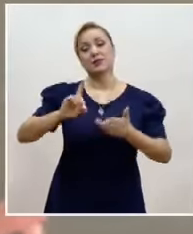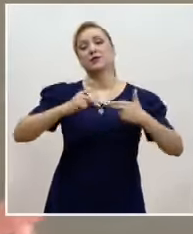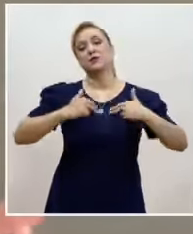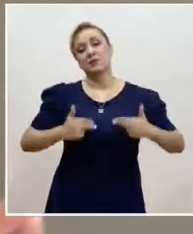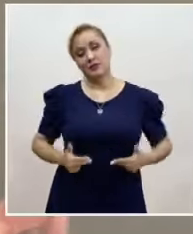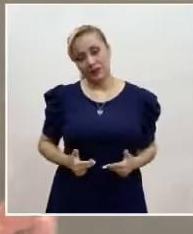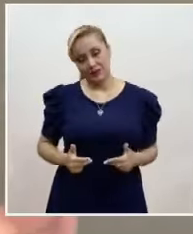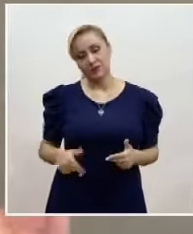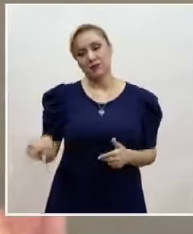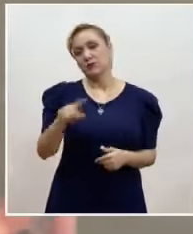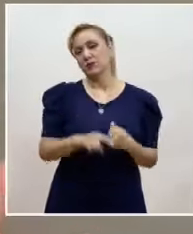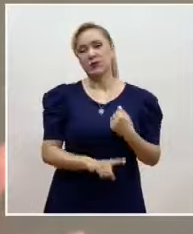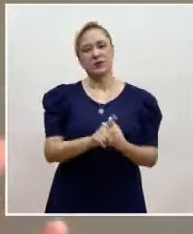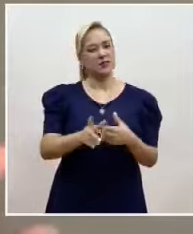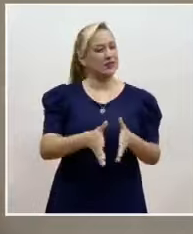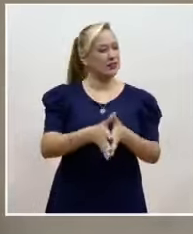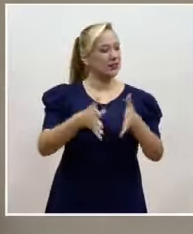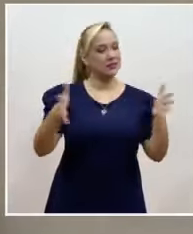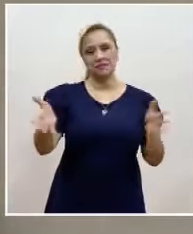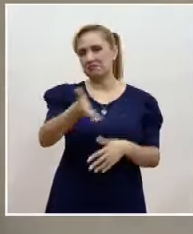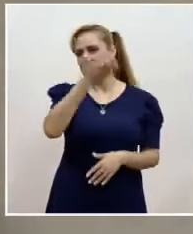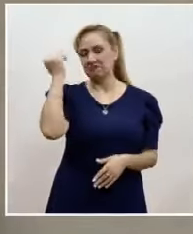mayor problema que se ha tenido es precisamente